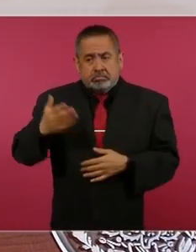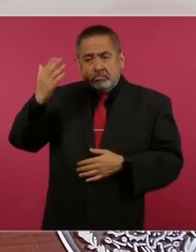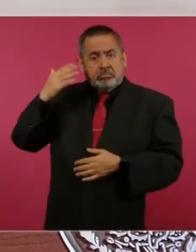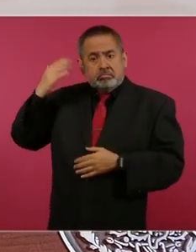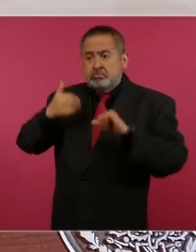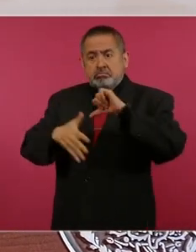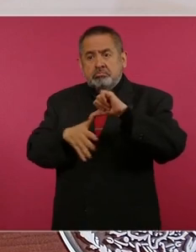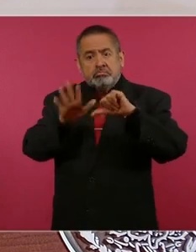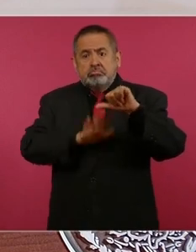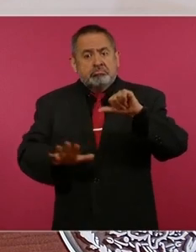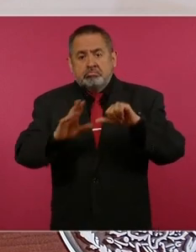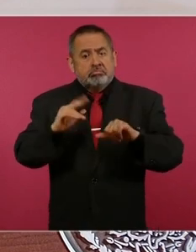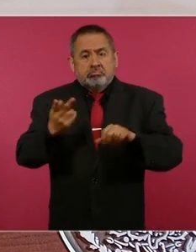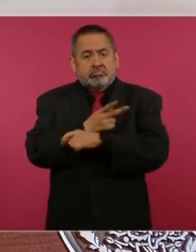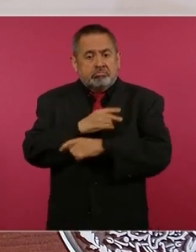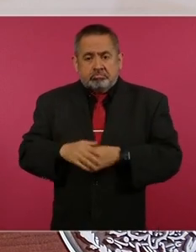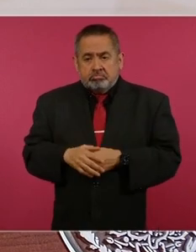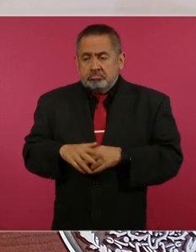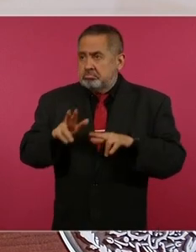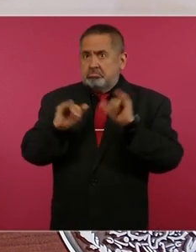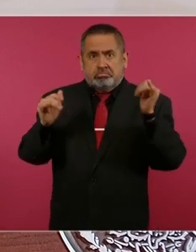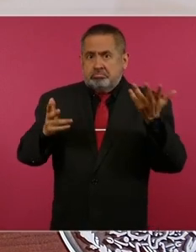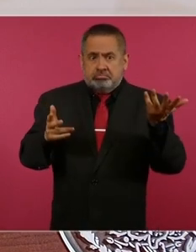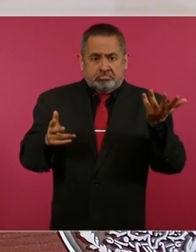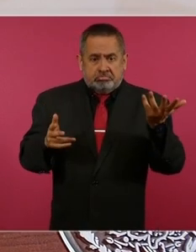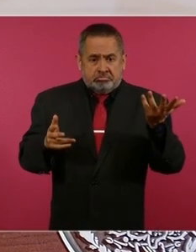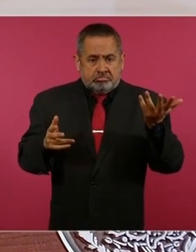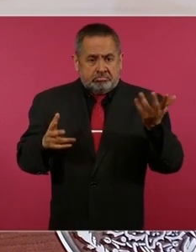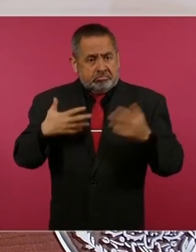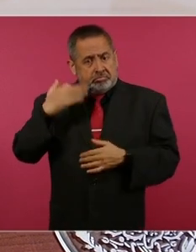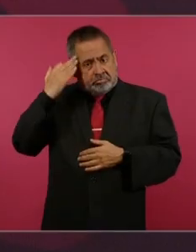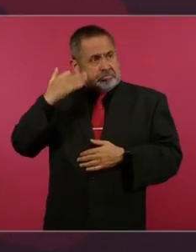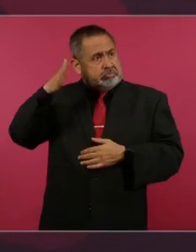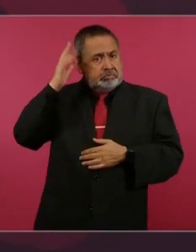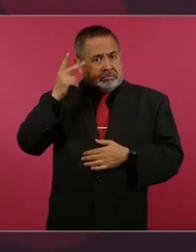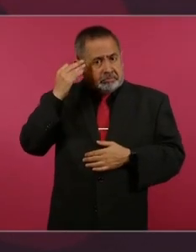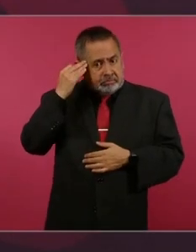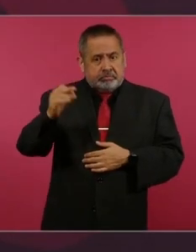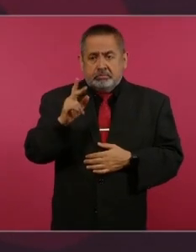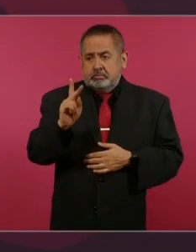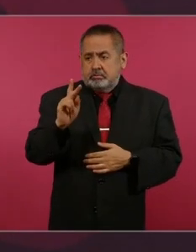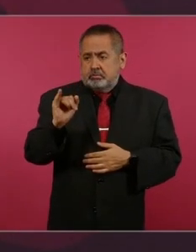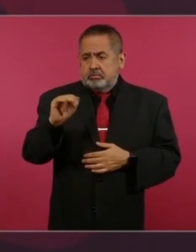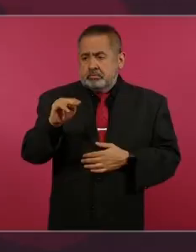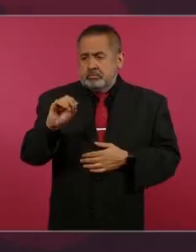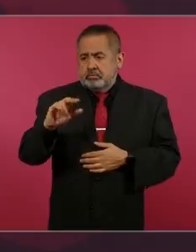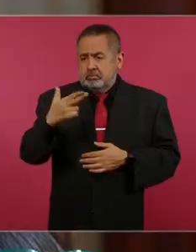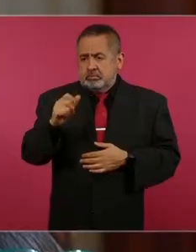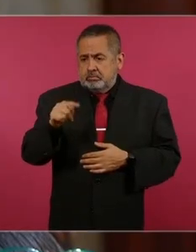en América Latina ni en la época de Pinochet.